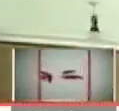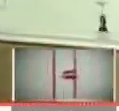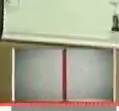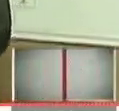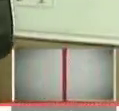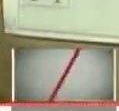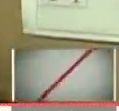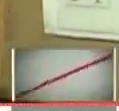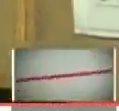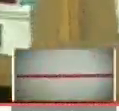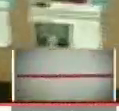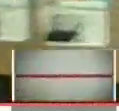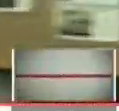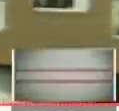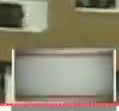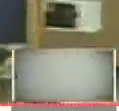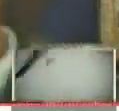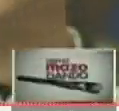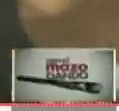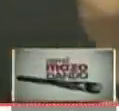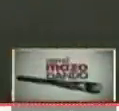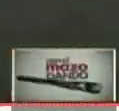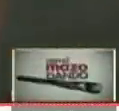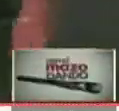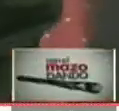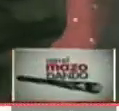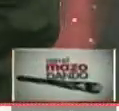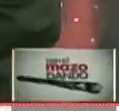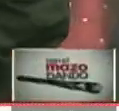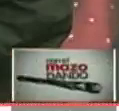Creo que tenemos una llamada, ¿aló? ¿Aló?